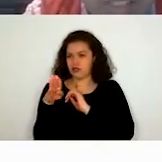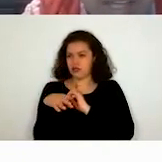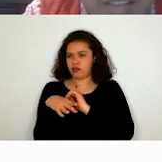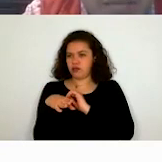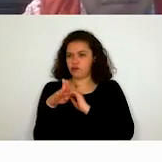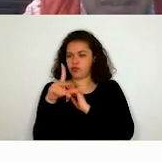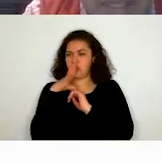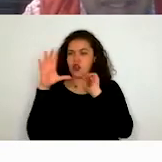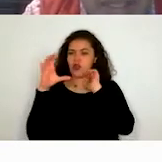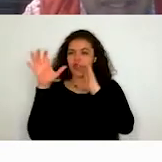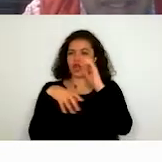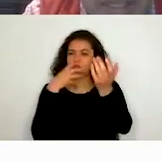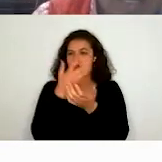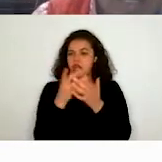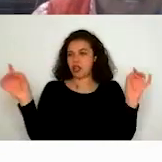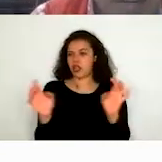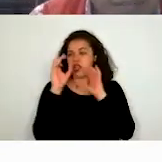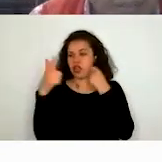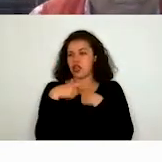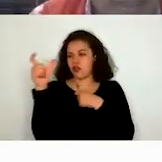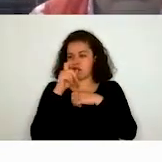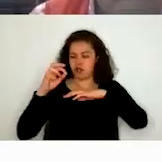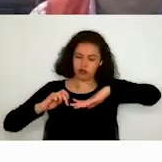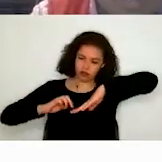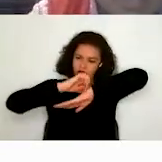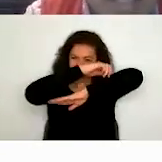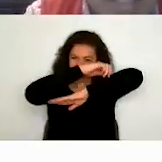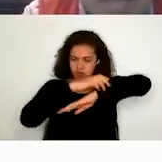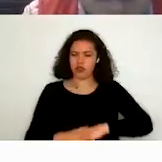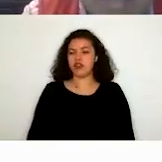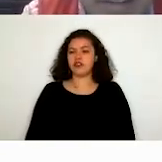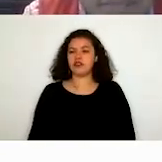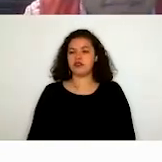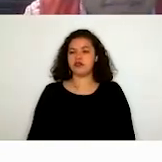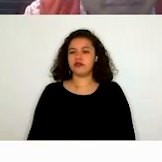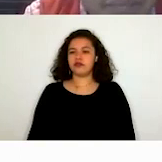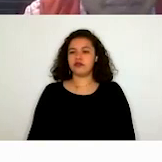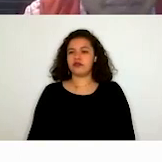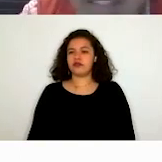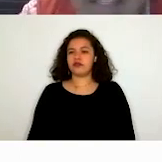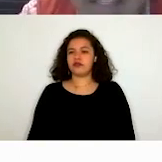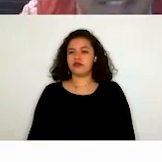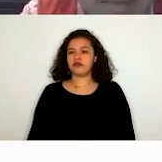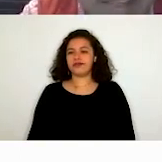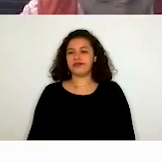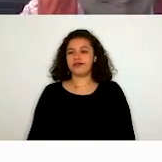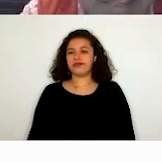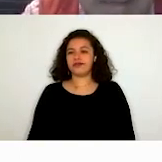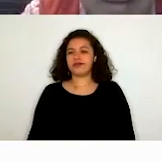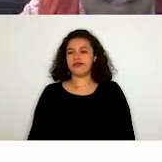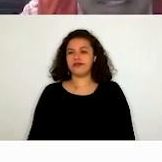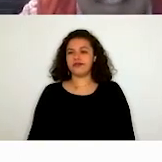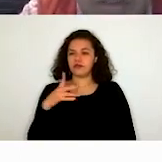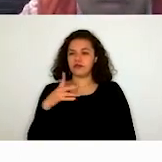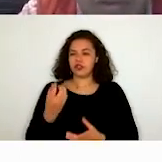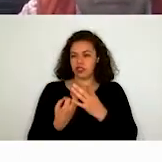a un descanso en caso de acceder a una escalera. Que las salidas de emergencia, que en las salidas de emergencia las puertas abran